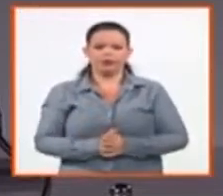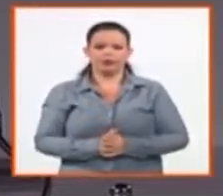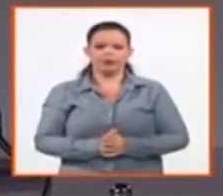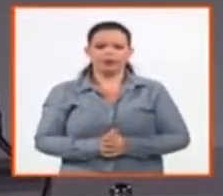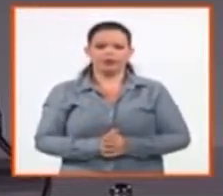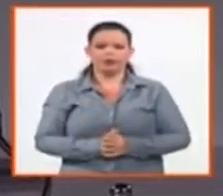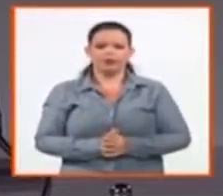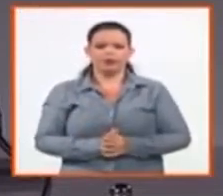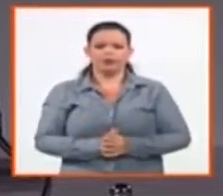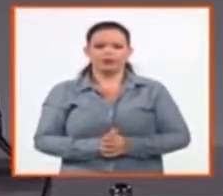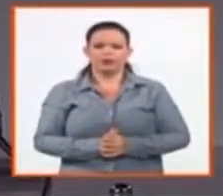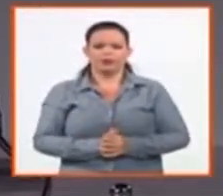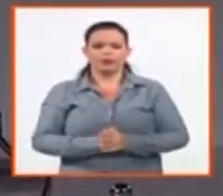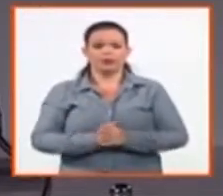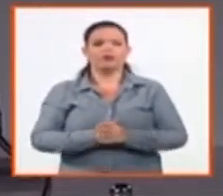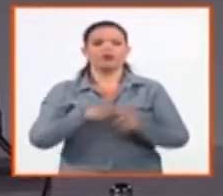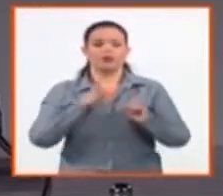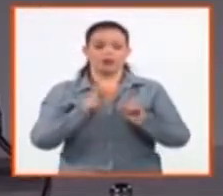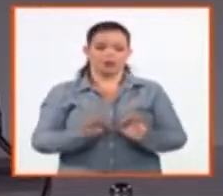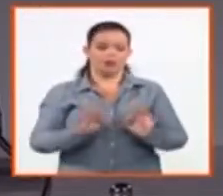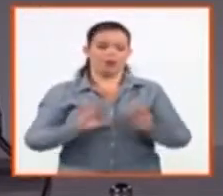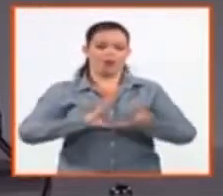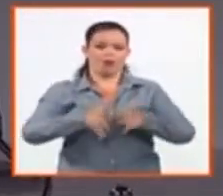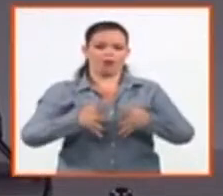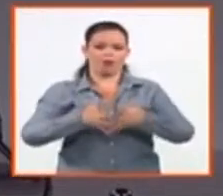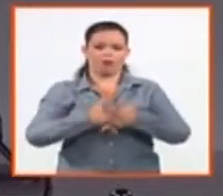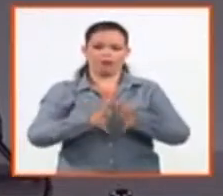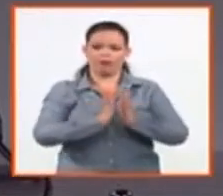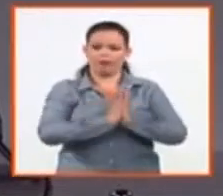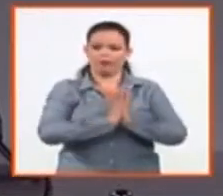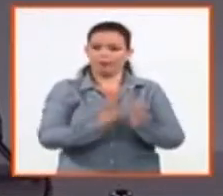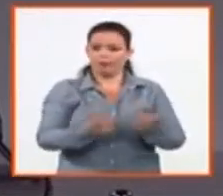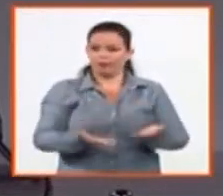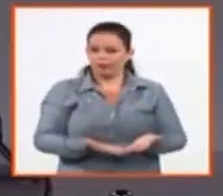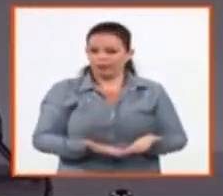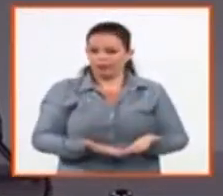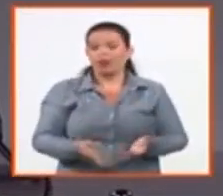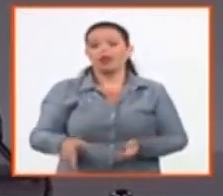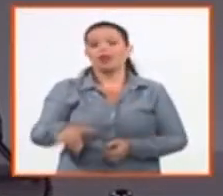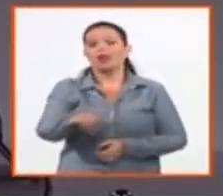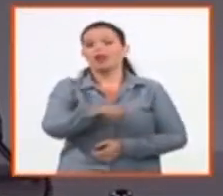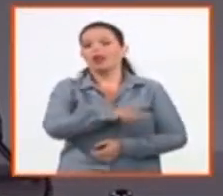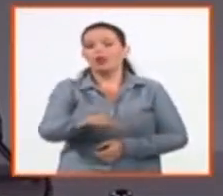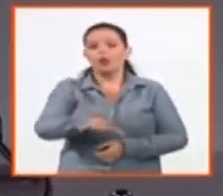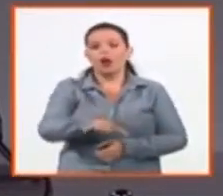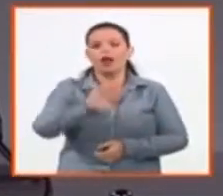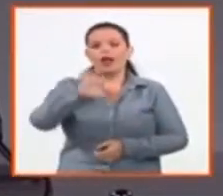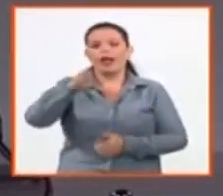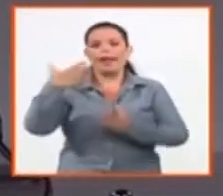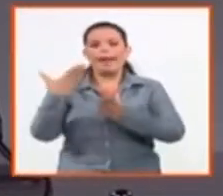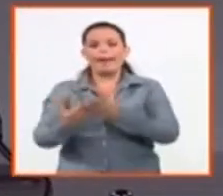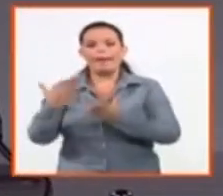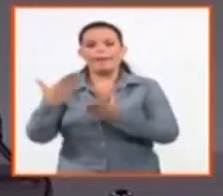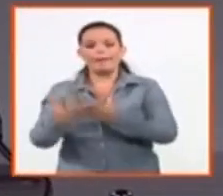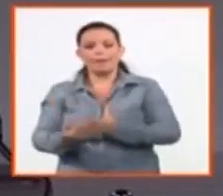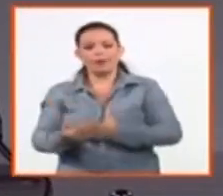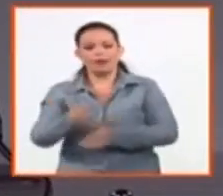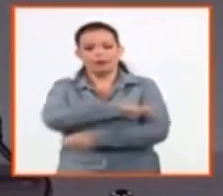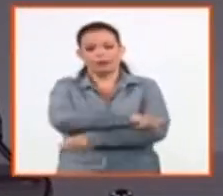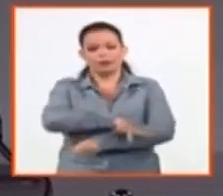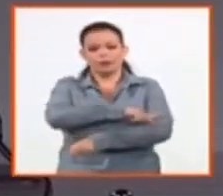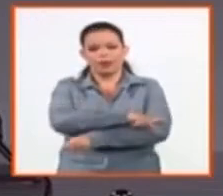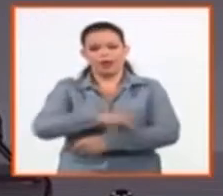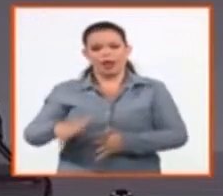apoyado, además de los, inclusive empresas norteamericanas le daban dinero a los talibanes para que no